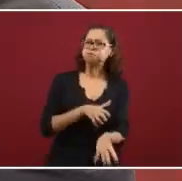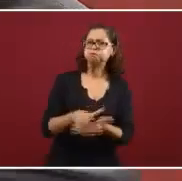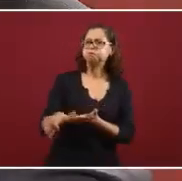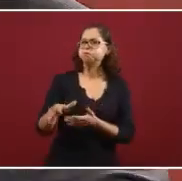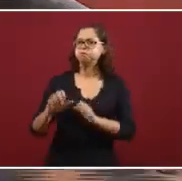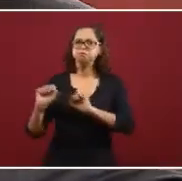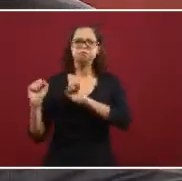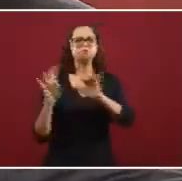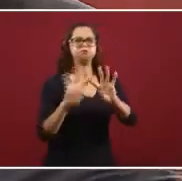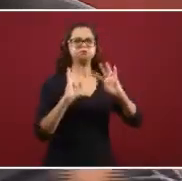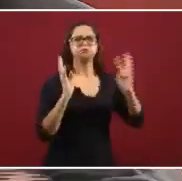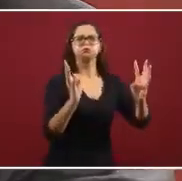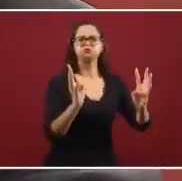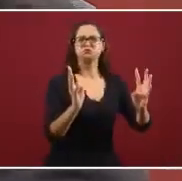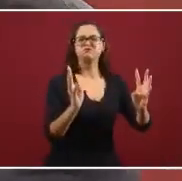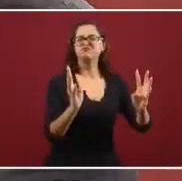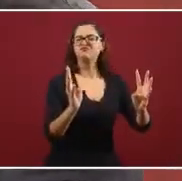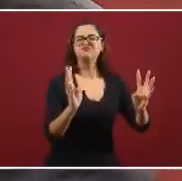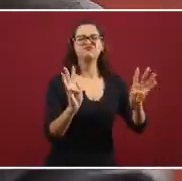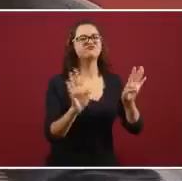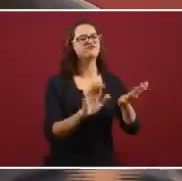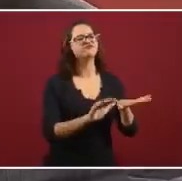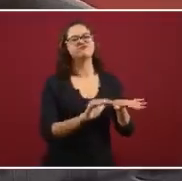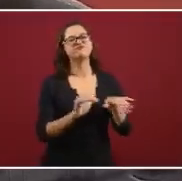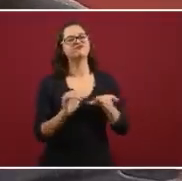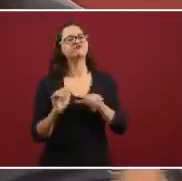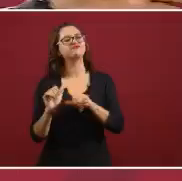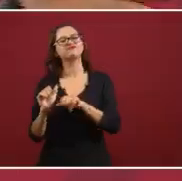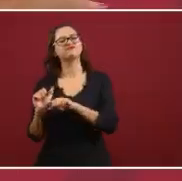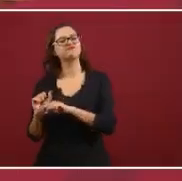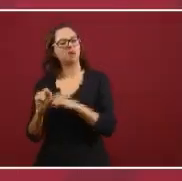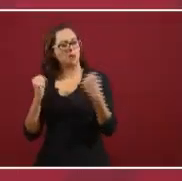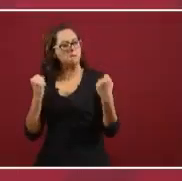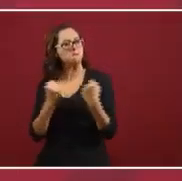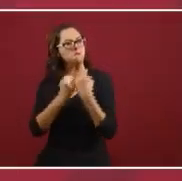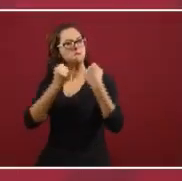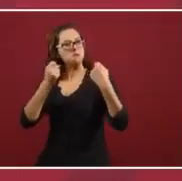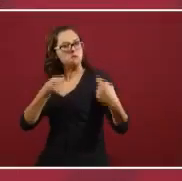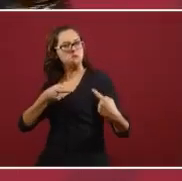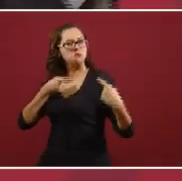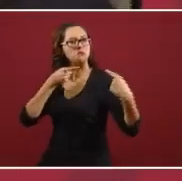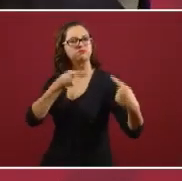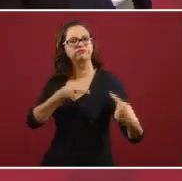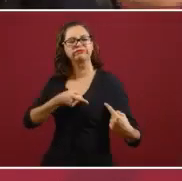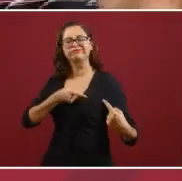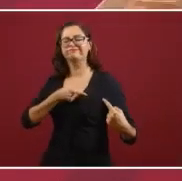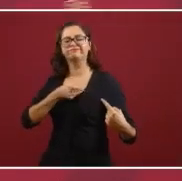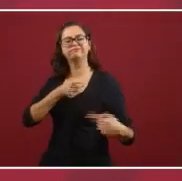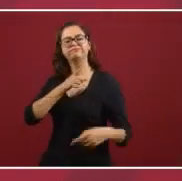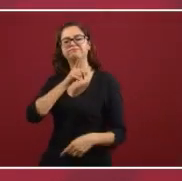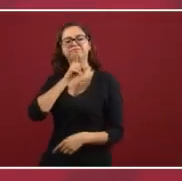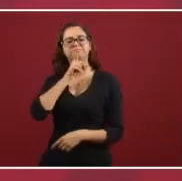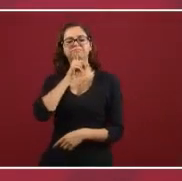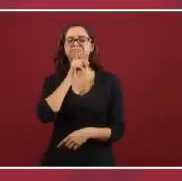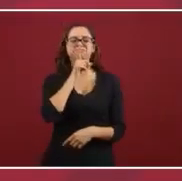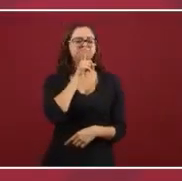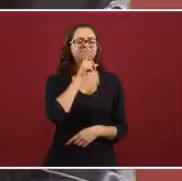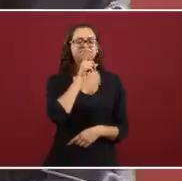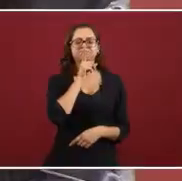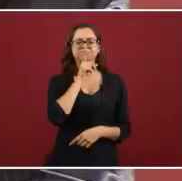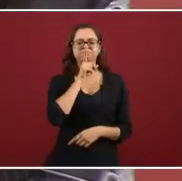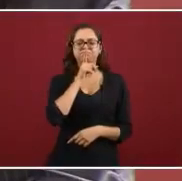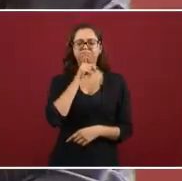decidimos no evitar la confrontación, vamos a caminar.